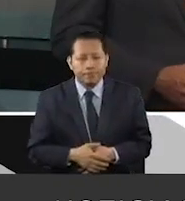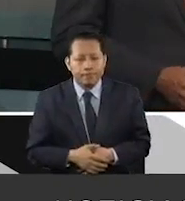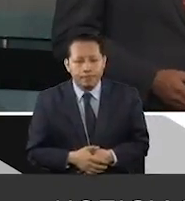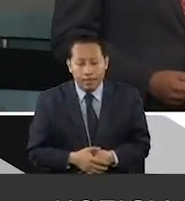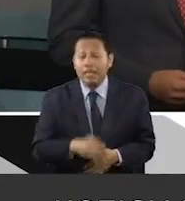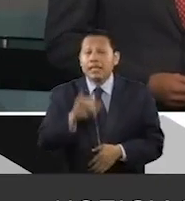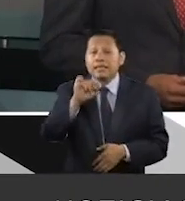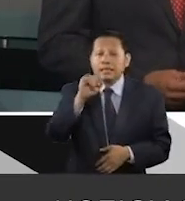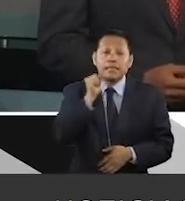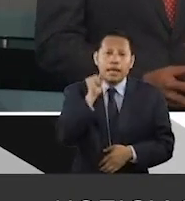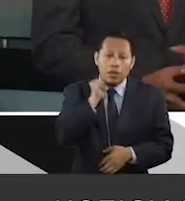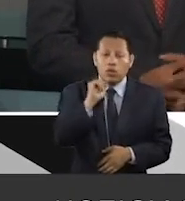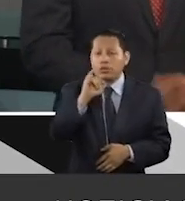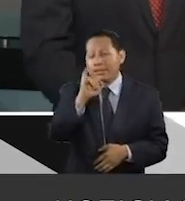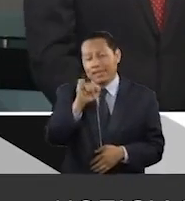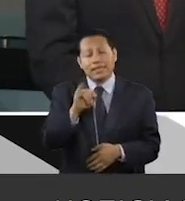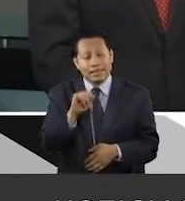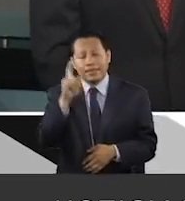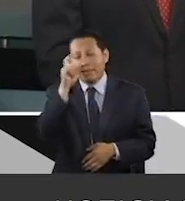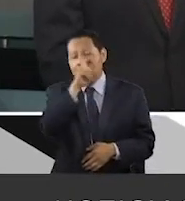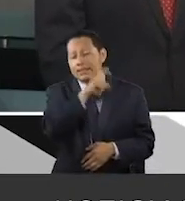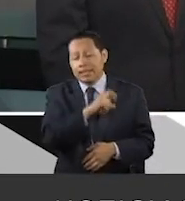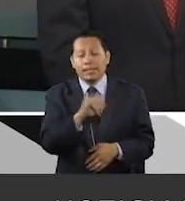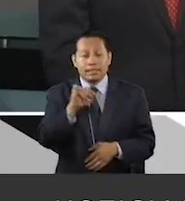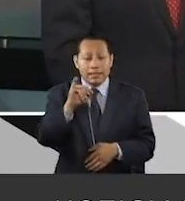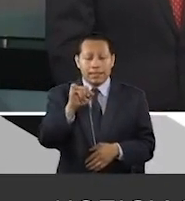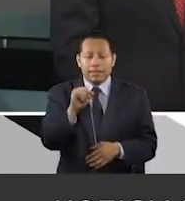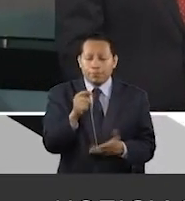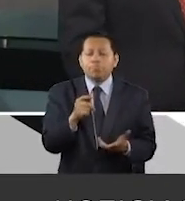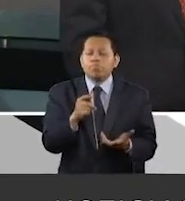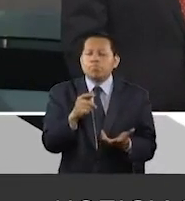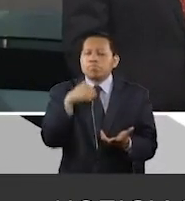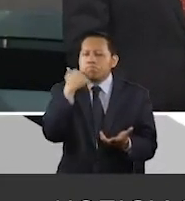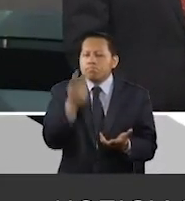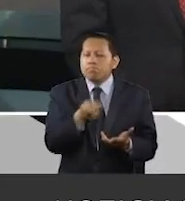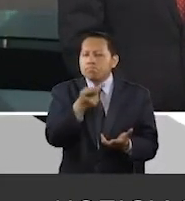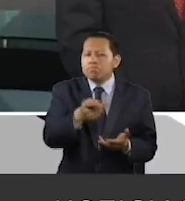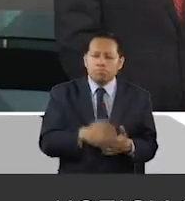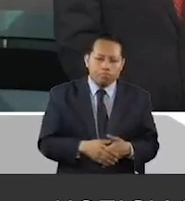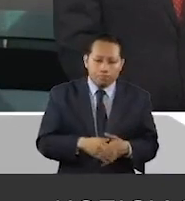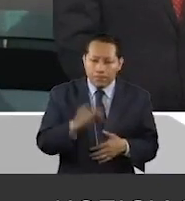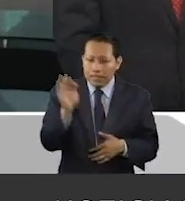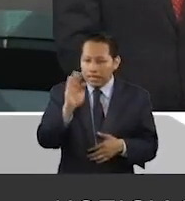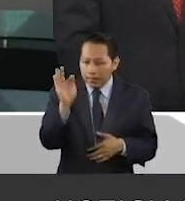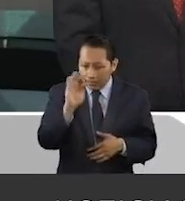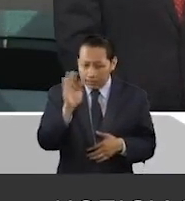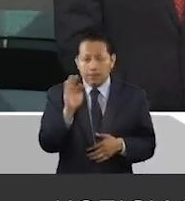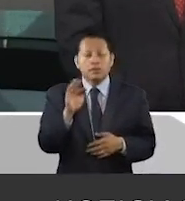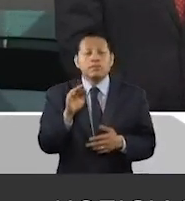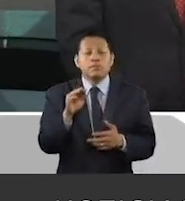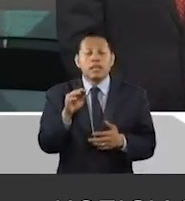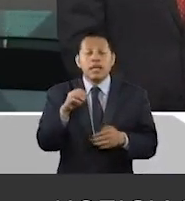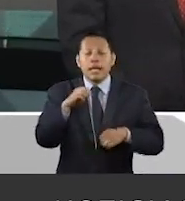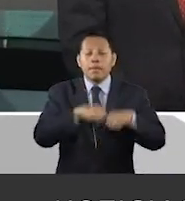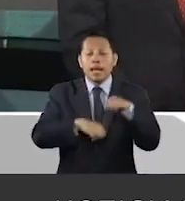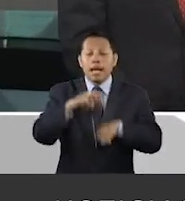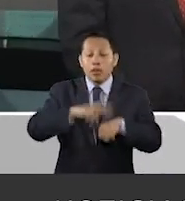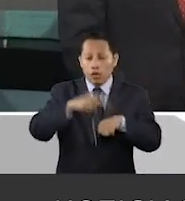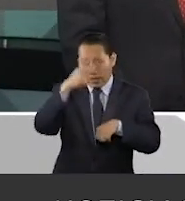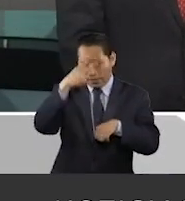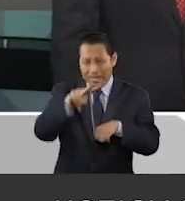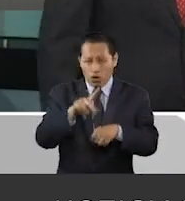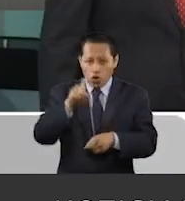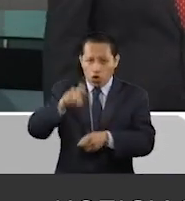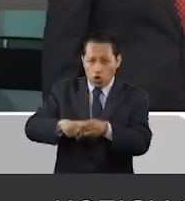una situación trágica. Y no podemos dejar de preguntarle a usted, ante un posible nombramiento como embajador de México ante la ONU, ¿cómo